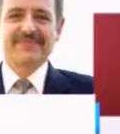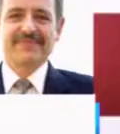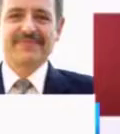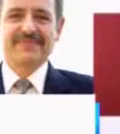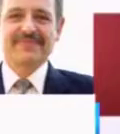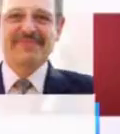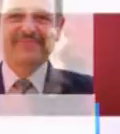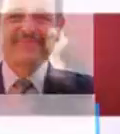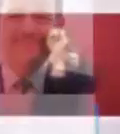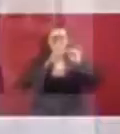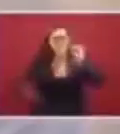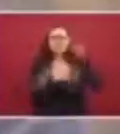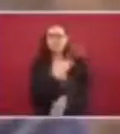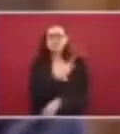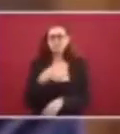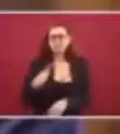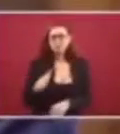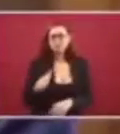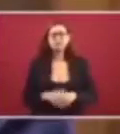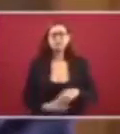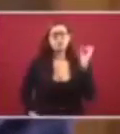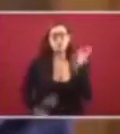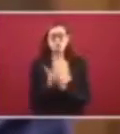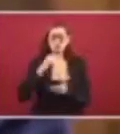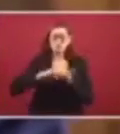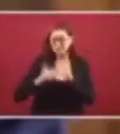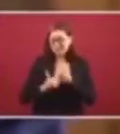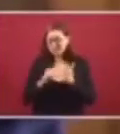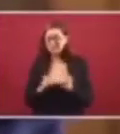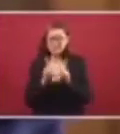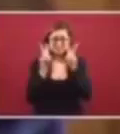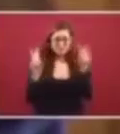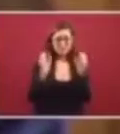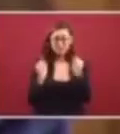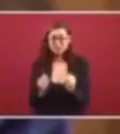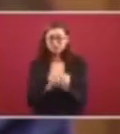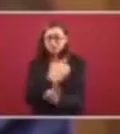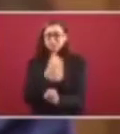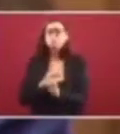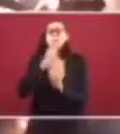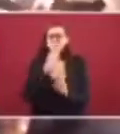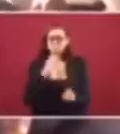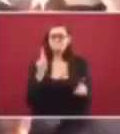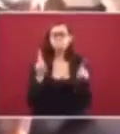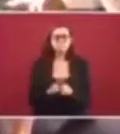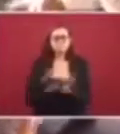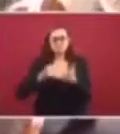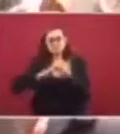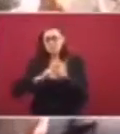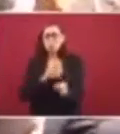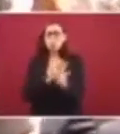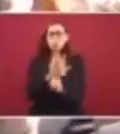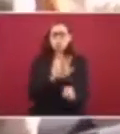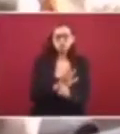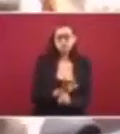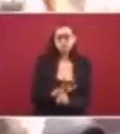sin recursos es imposible conseguir desarrollo. Sin crecimiento no hay desarrollo. Y